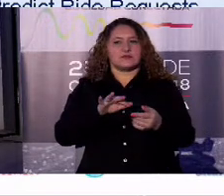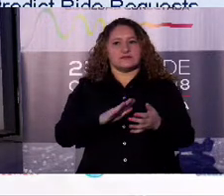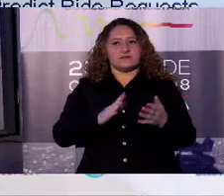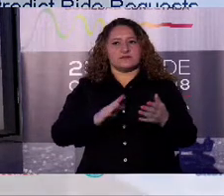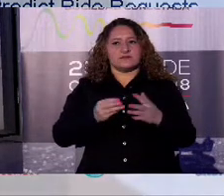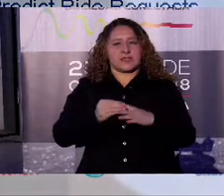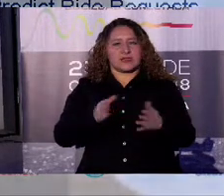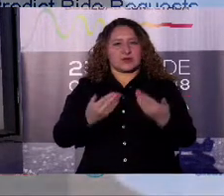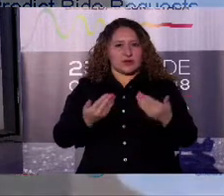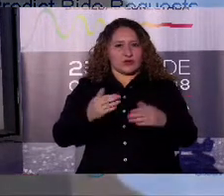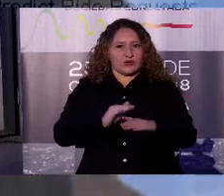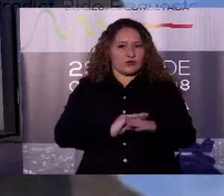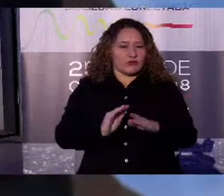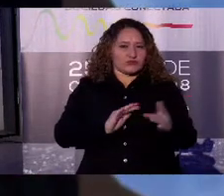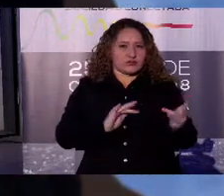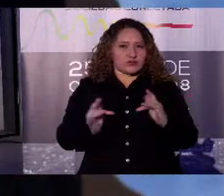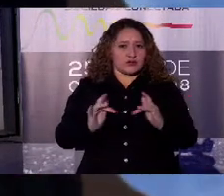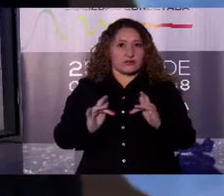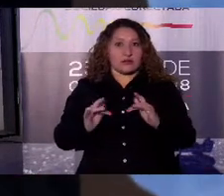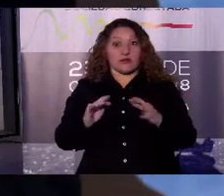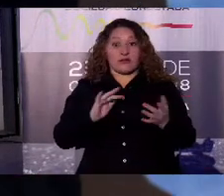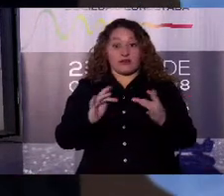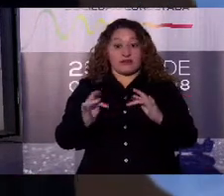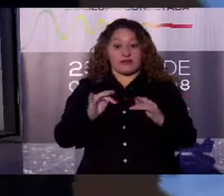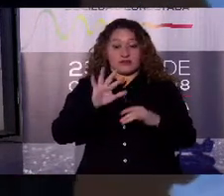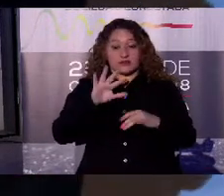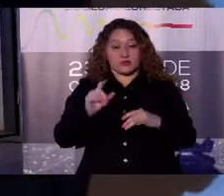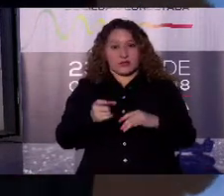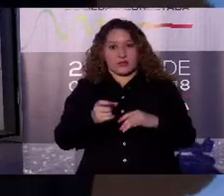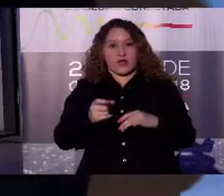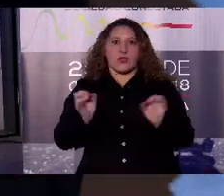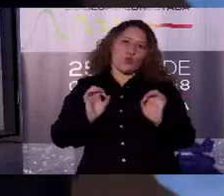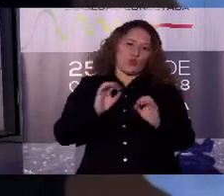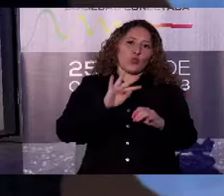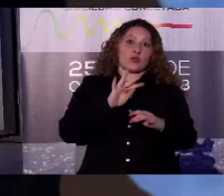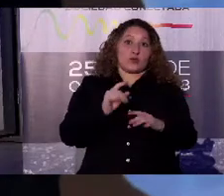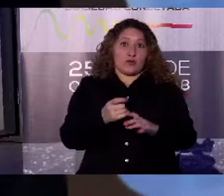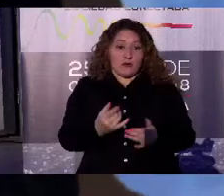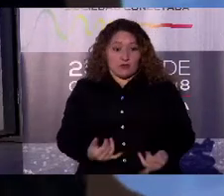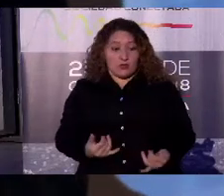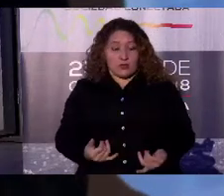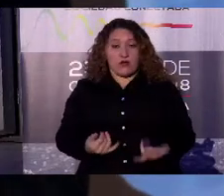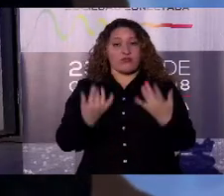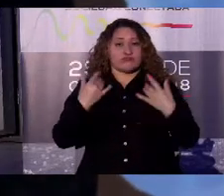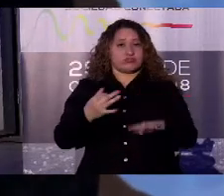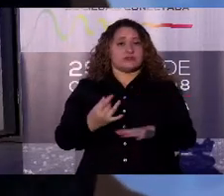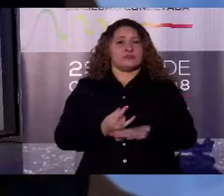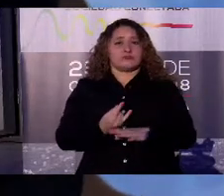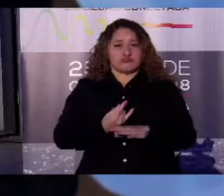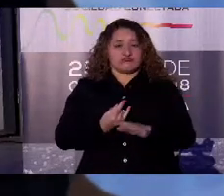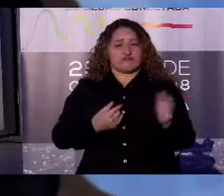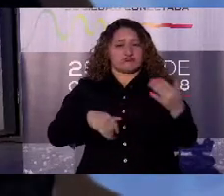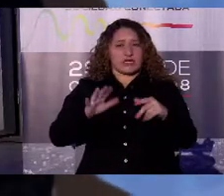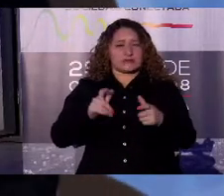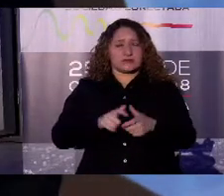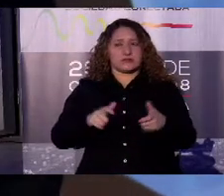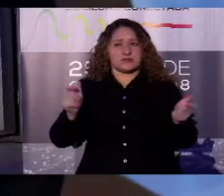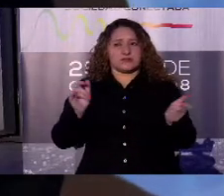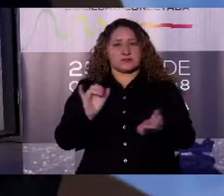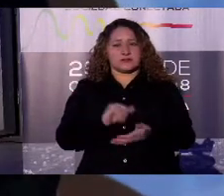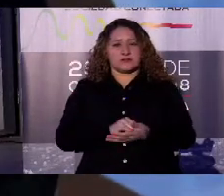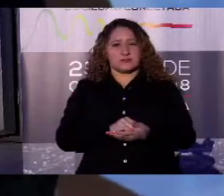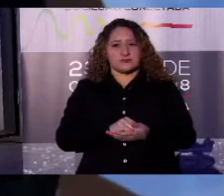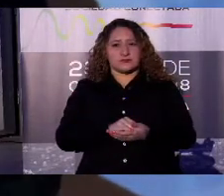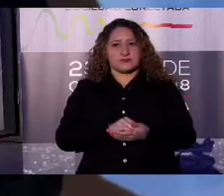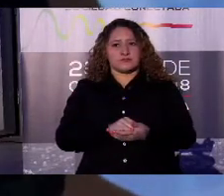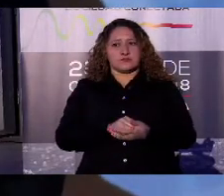donde las redes 5G o las redes, incluso las redes 4G actuales, ya utilizamos el concepto de Massive MIMO,